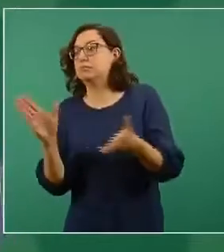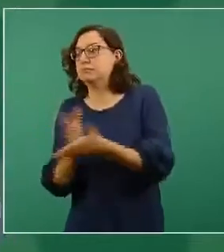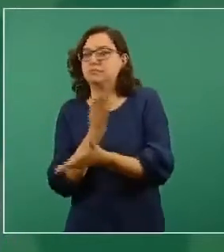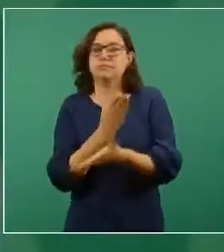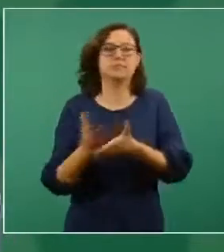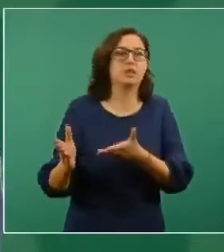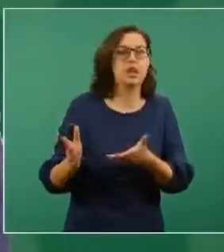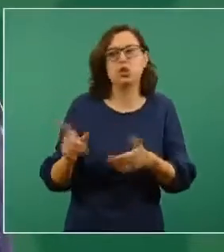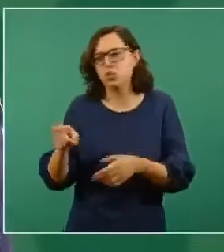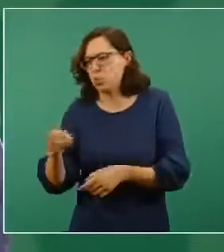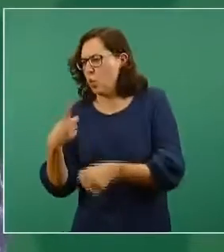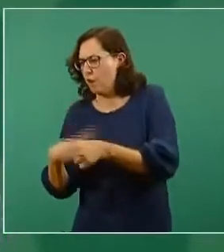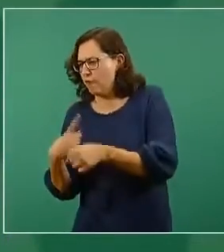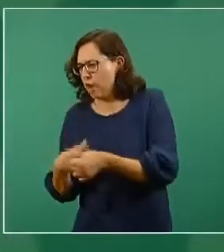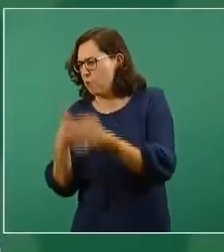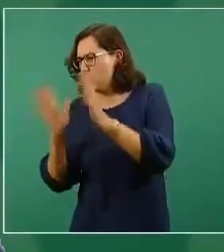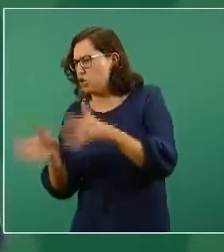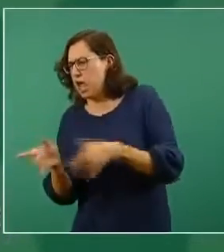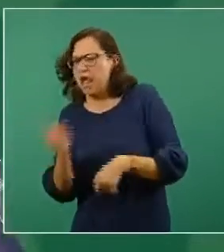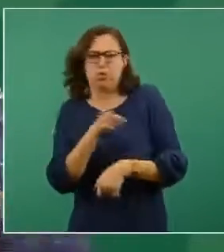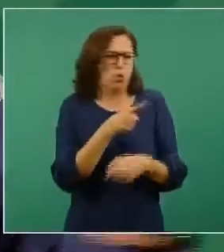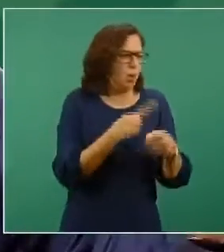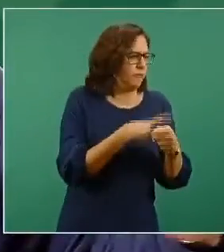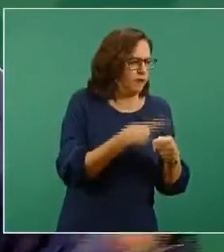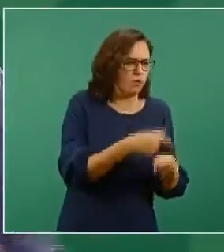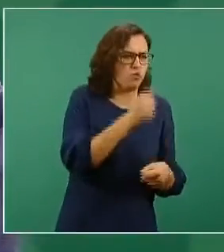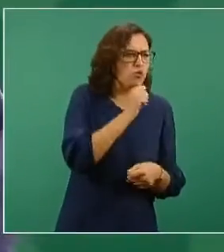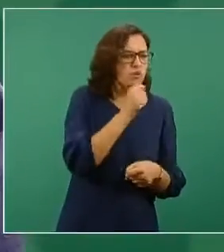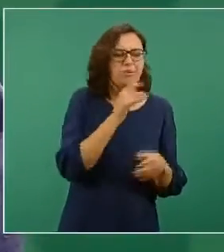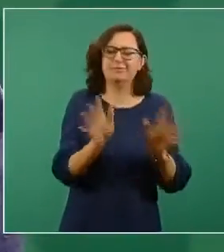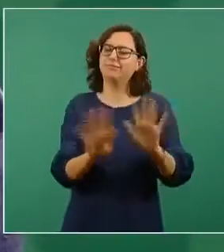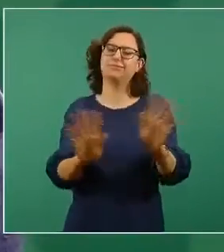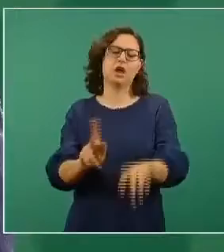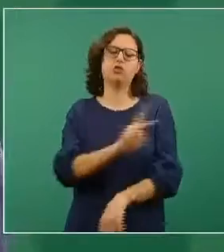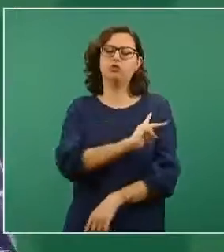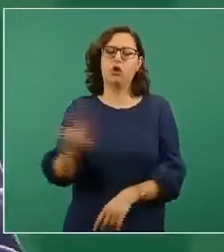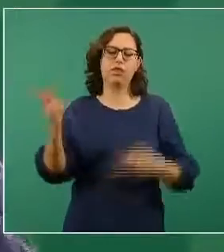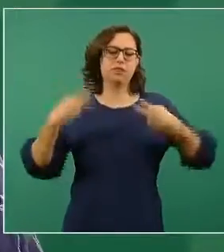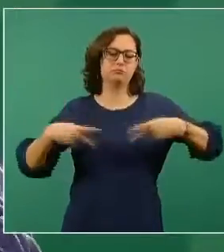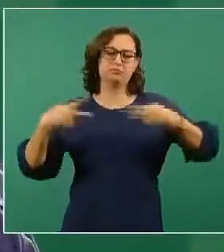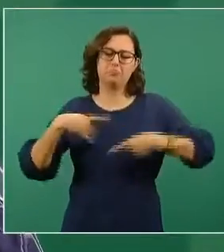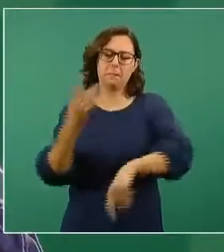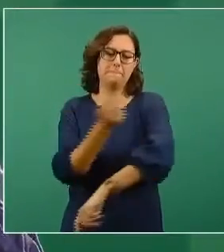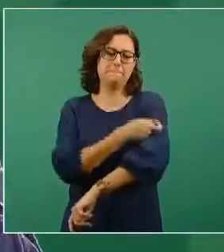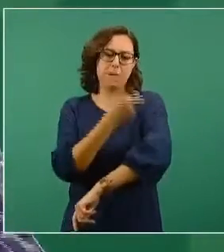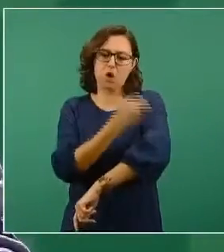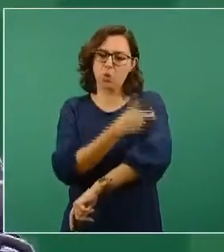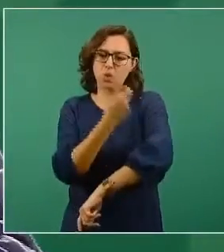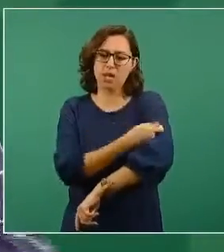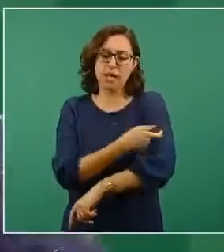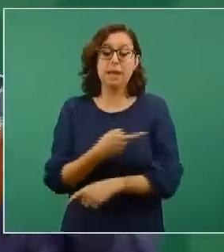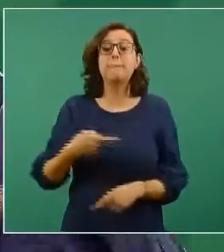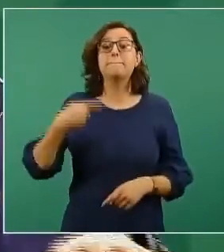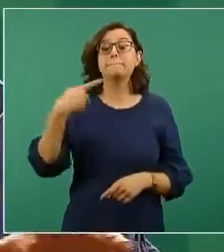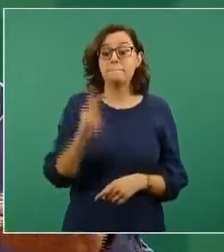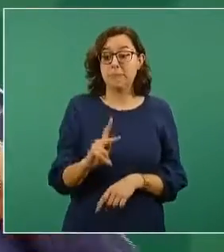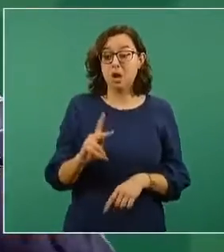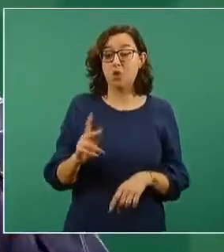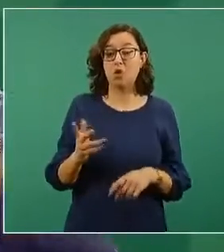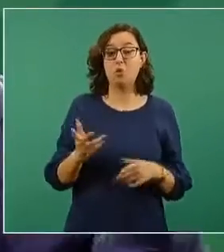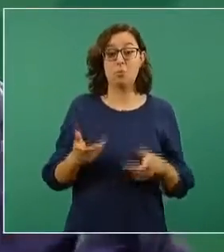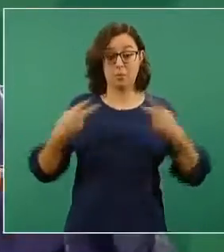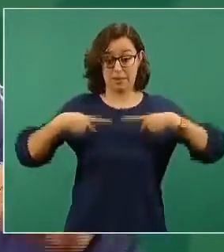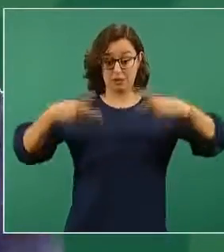ya tuvimos y los que no han tenido COVID, y estamos vacunando a todas las personas. Pero en teoría, cuando lleguemos a 3/4 partes de